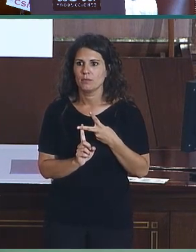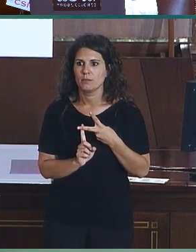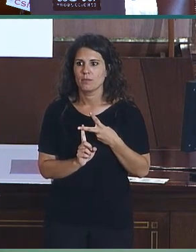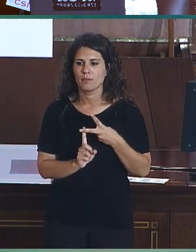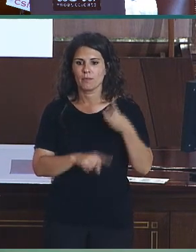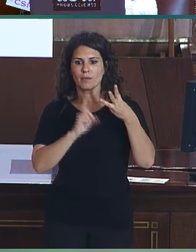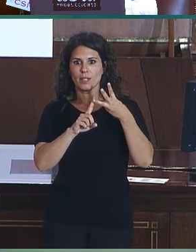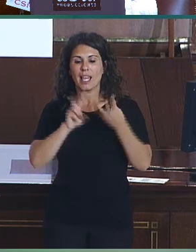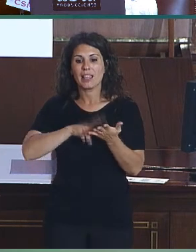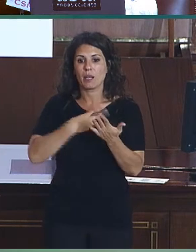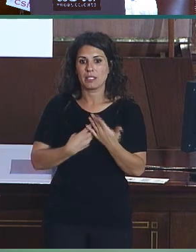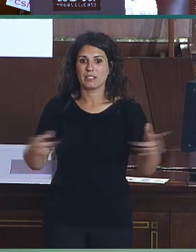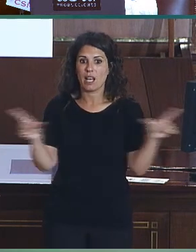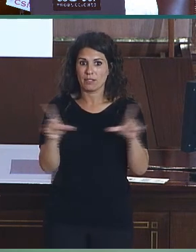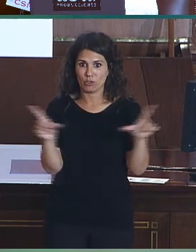Los intérpretes en